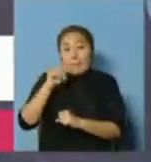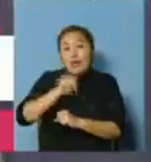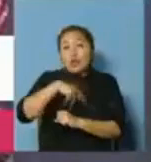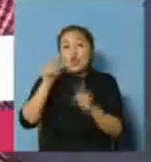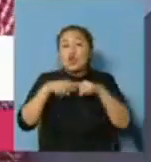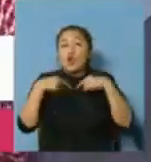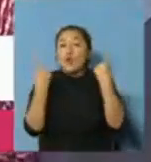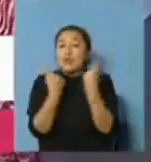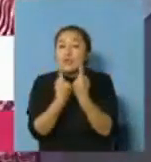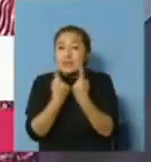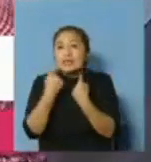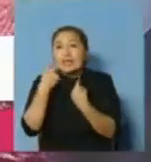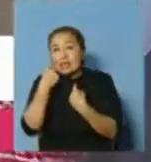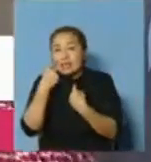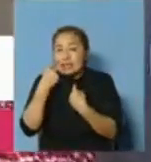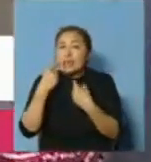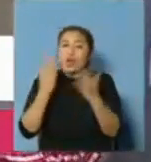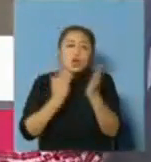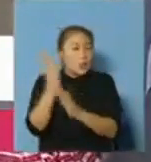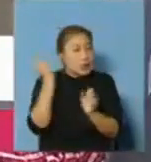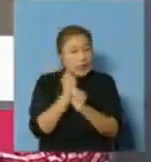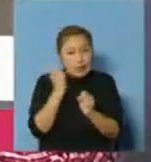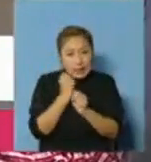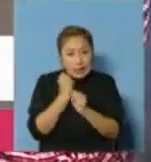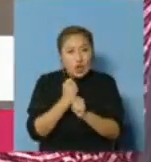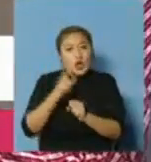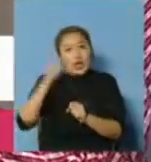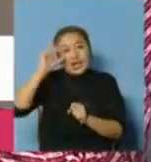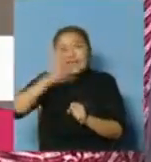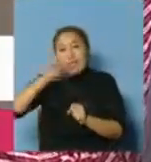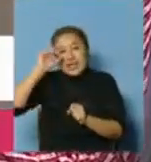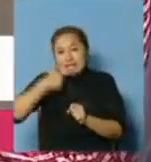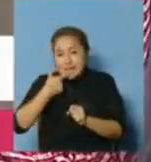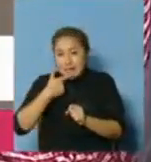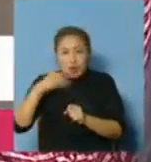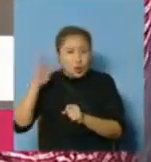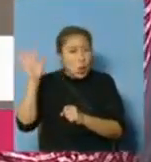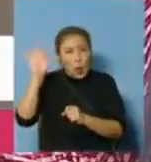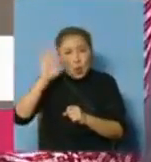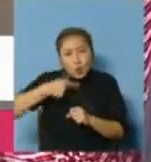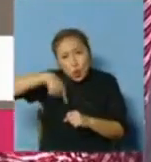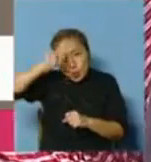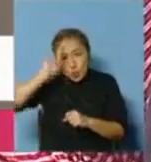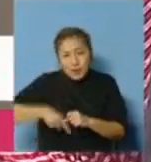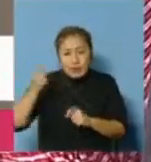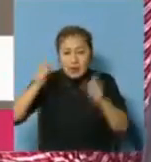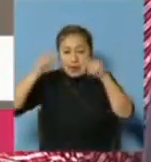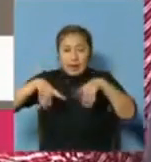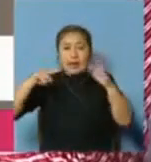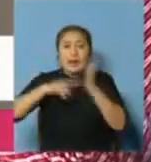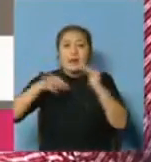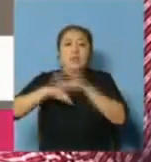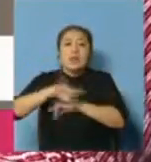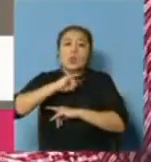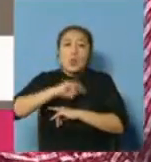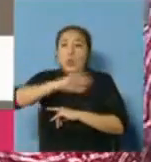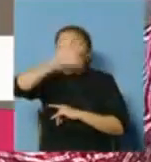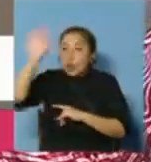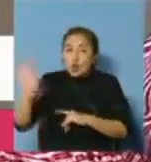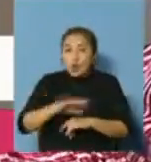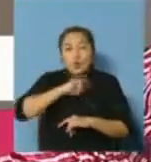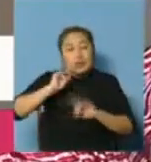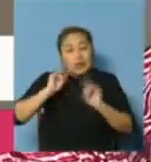oficinas del municipio también trabajan a la tarde ejes a todo el día estás recibiendo tanto aquí en jujuy como en el interior